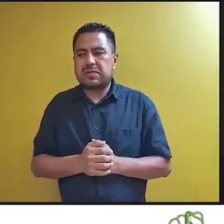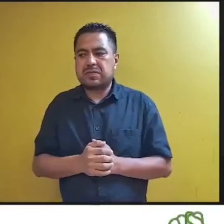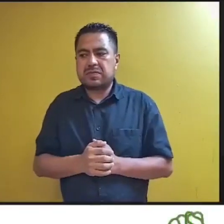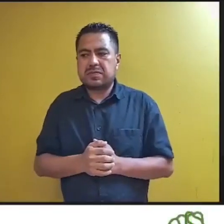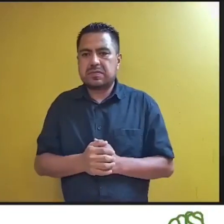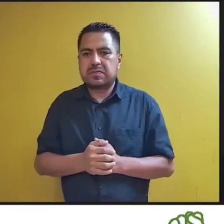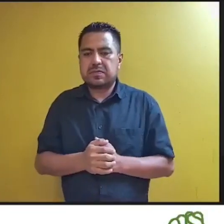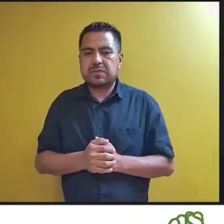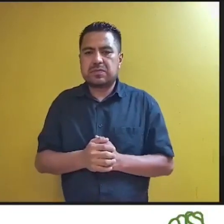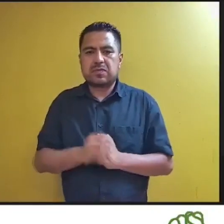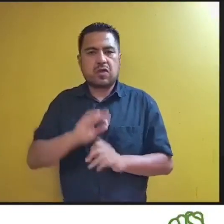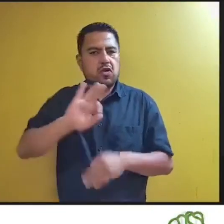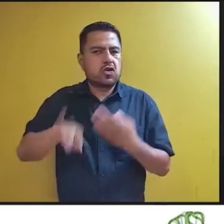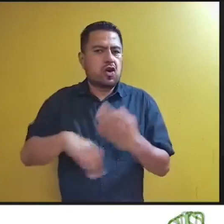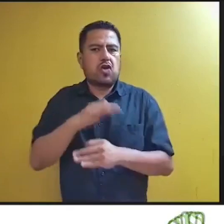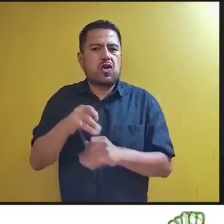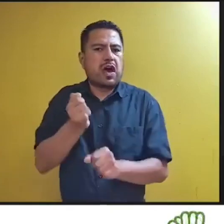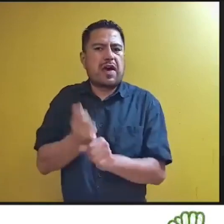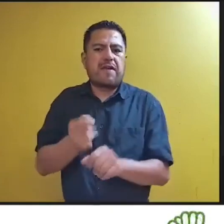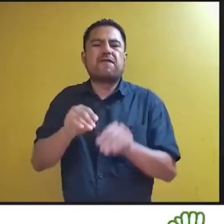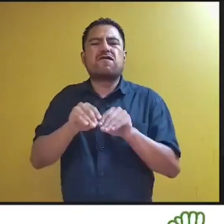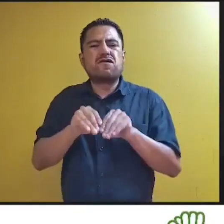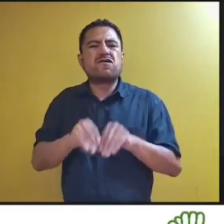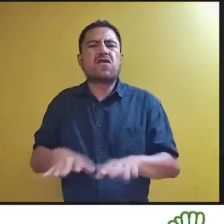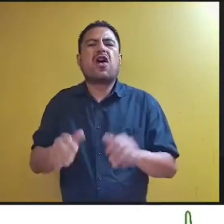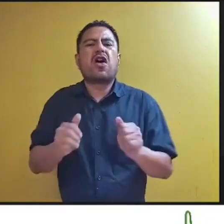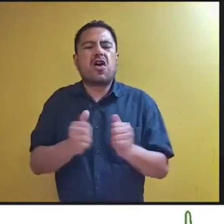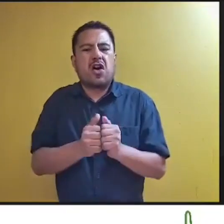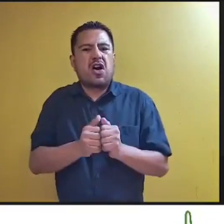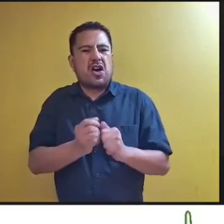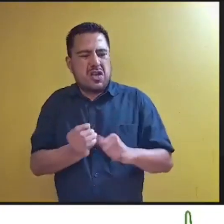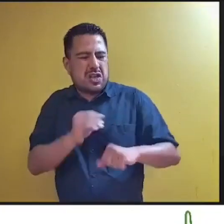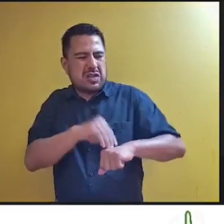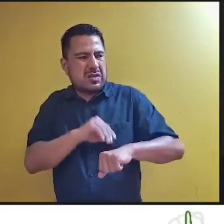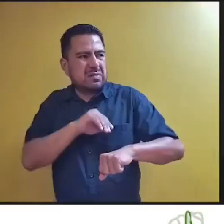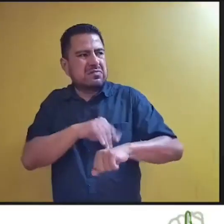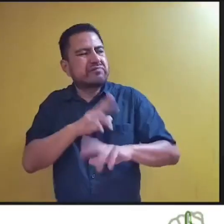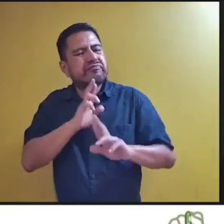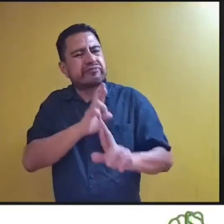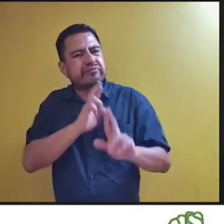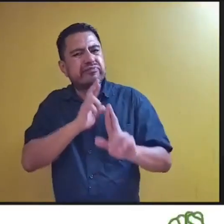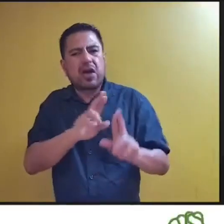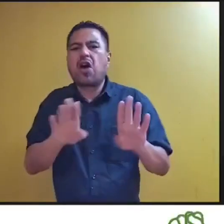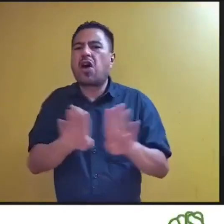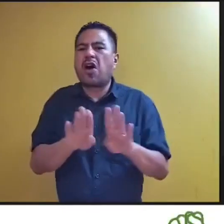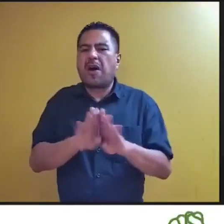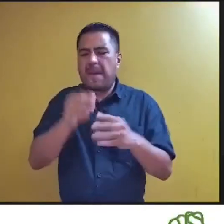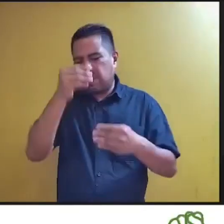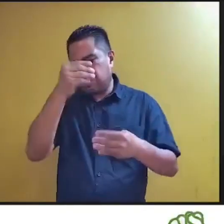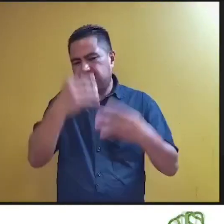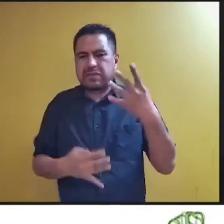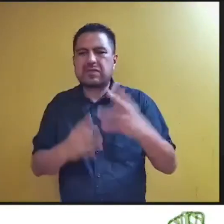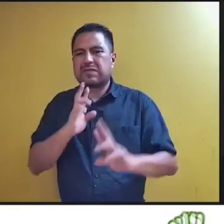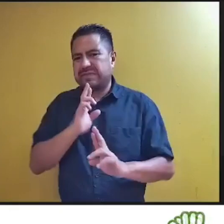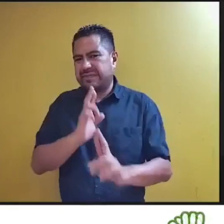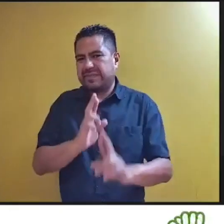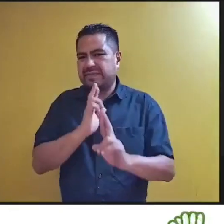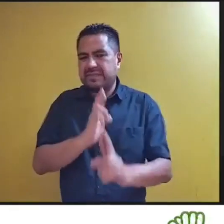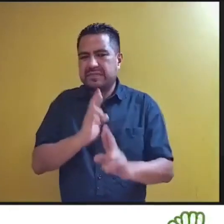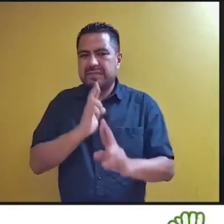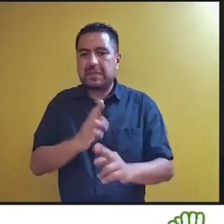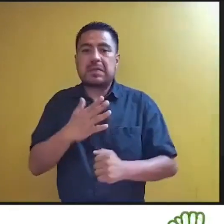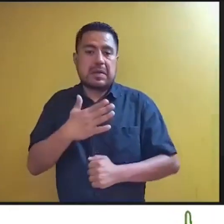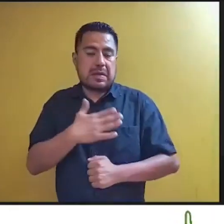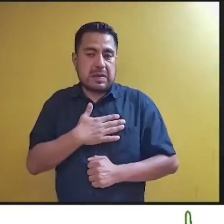en todo su contenido, tanto la motivación como los puntos resolutivos, y